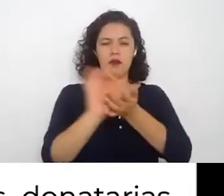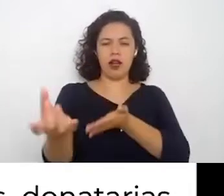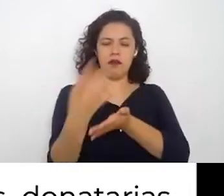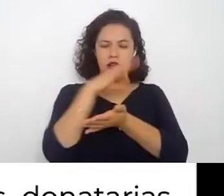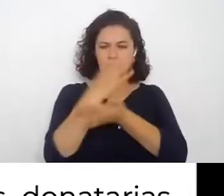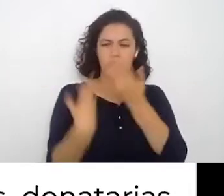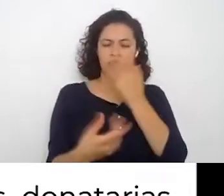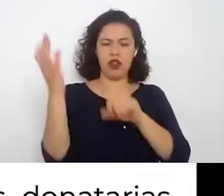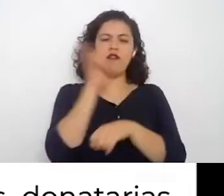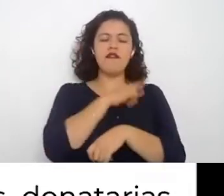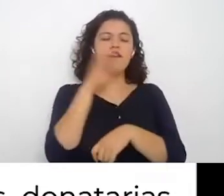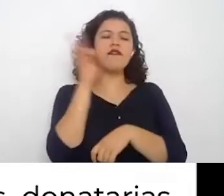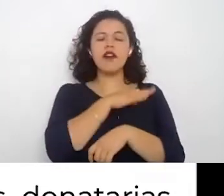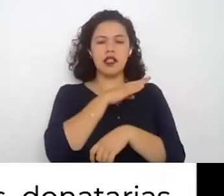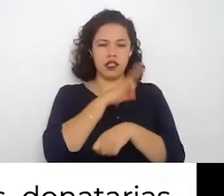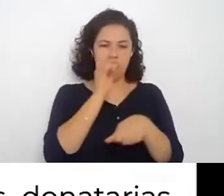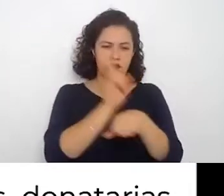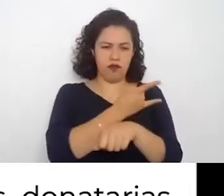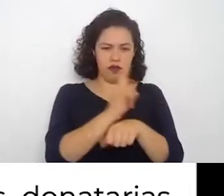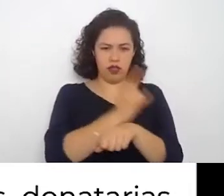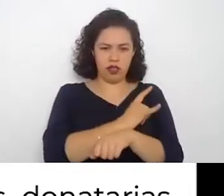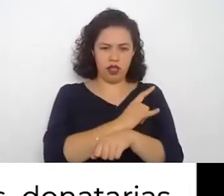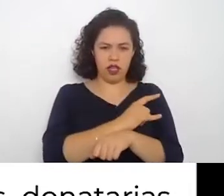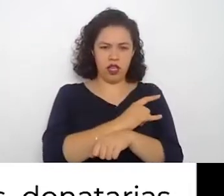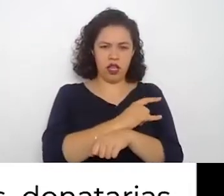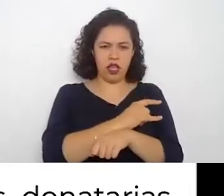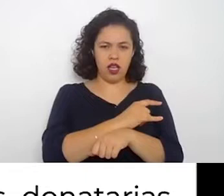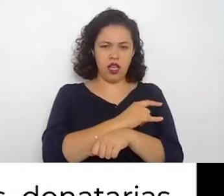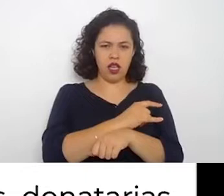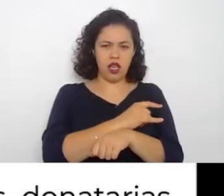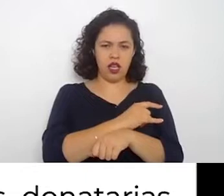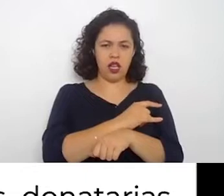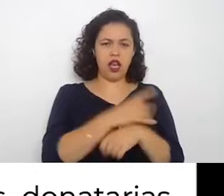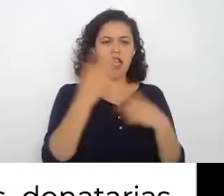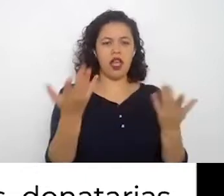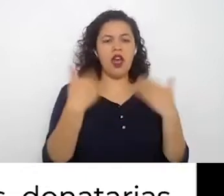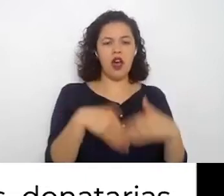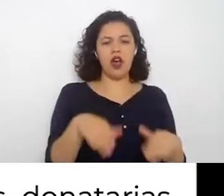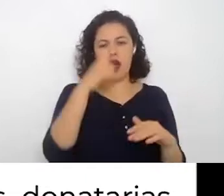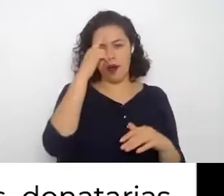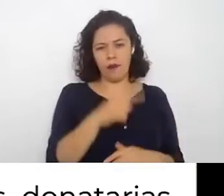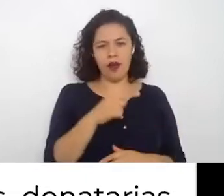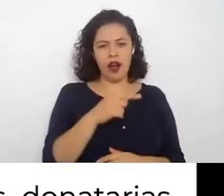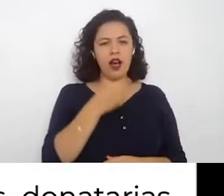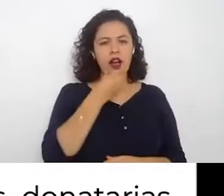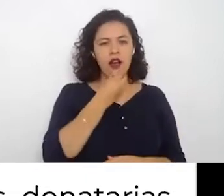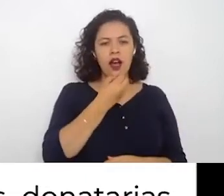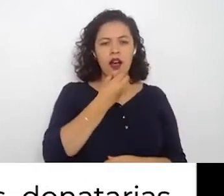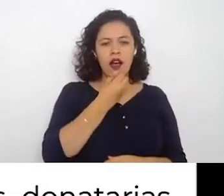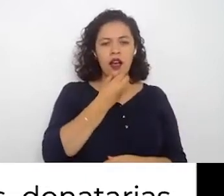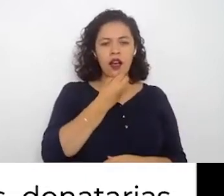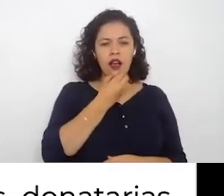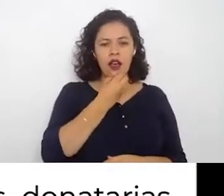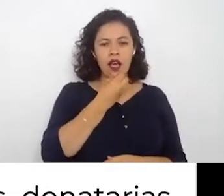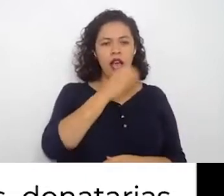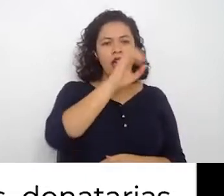que facturan operaciones simuladas. Y algo muy importante es que si nosotros realizamos una actividad con un